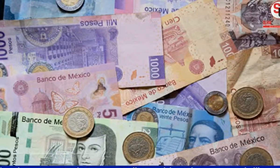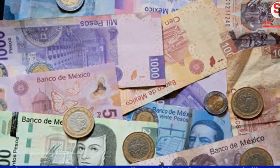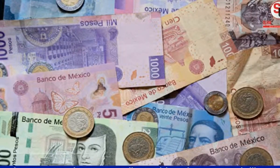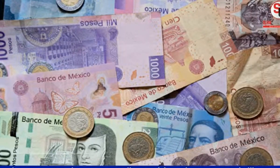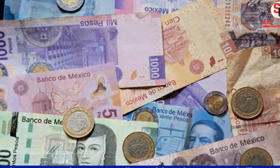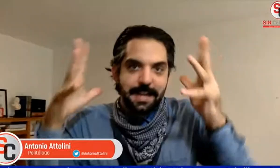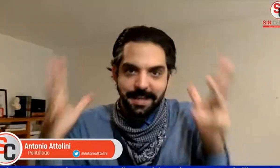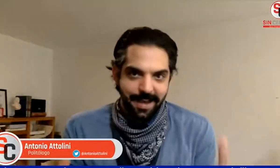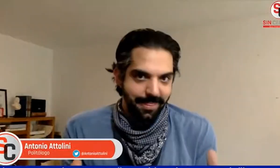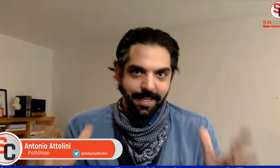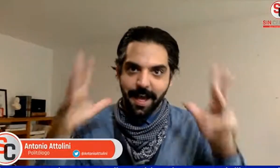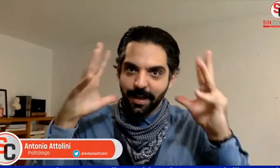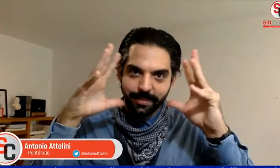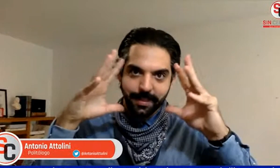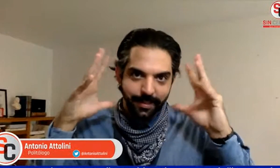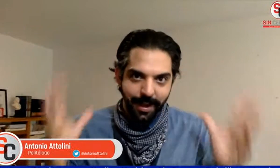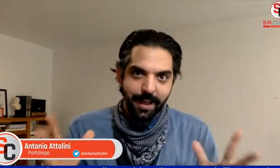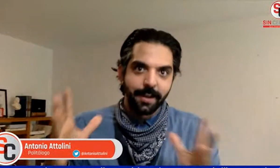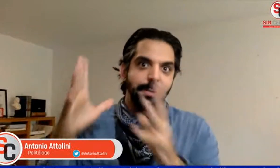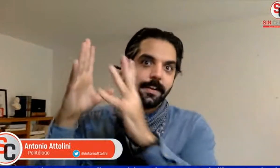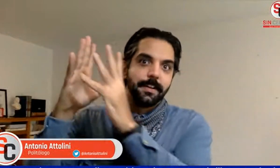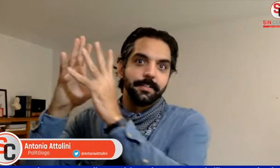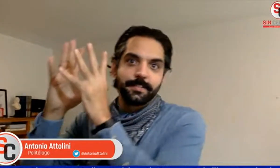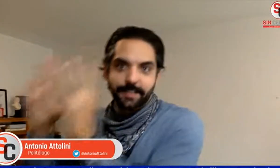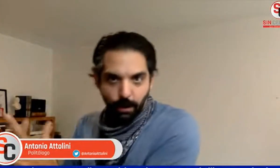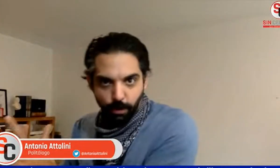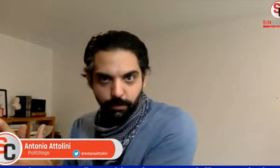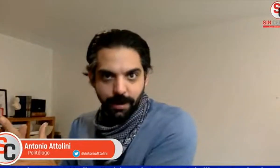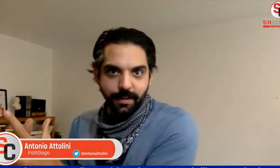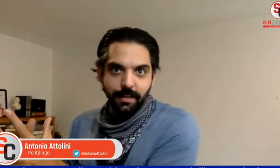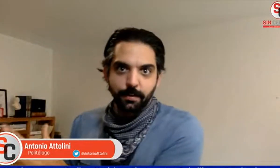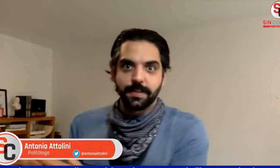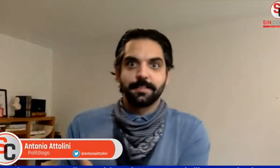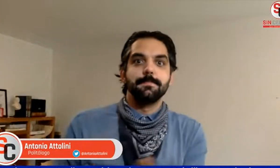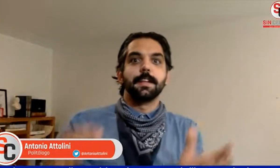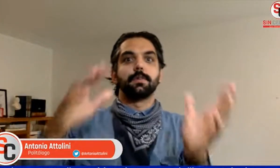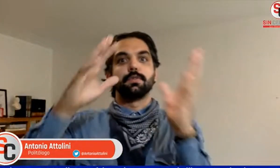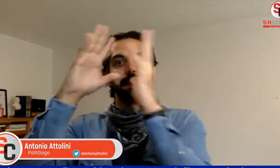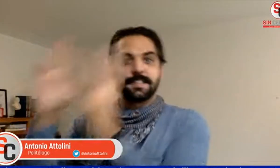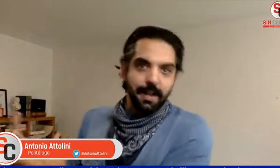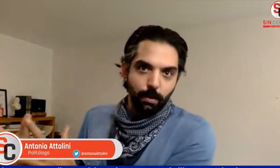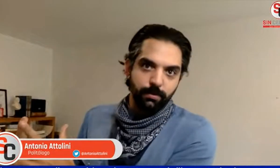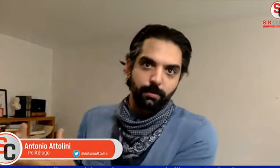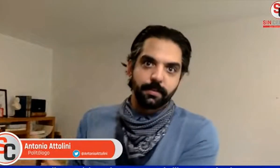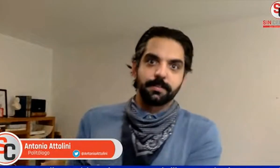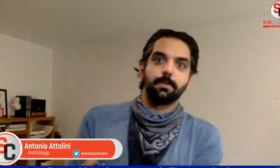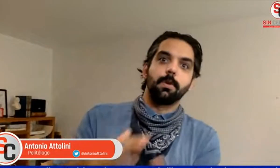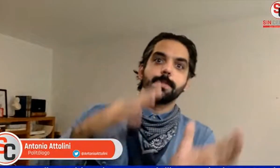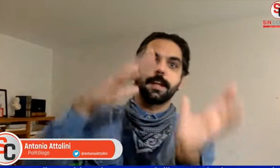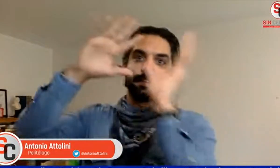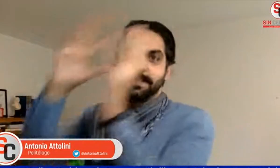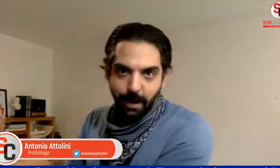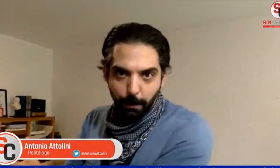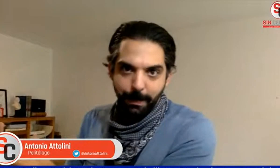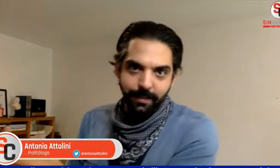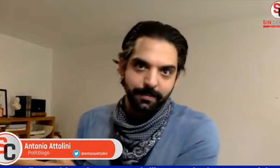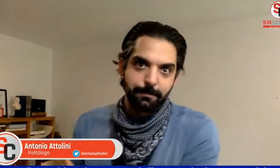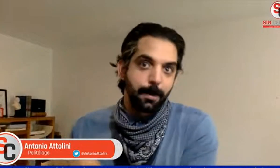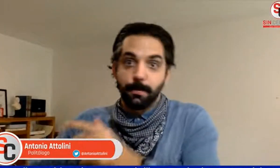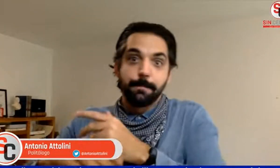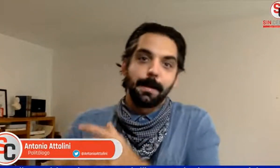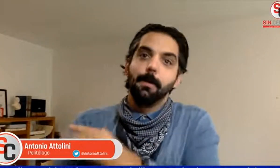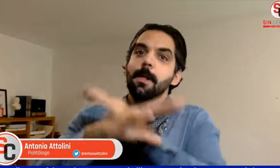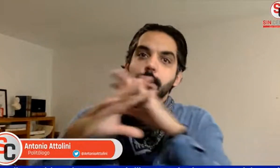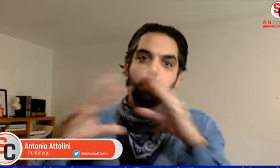hay la posibilidad de tener 0 lamentables fallecimientos y 0 consecuencias económicas y 0 pérdidas